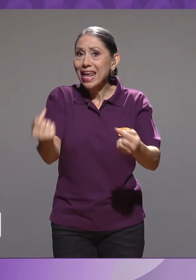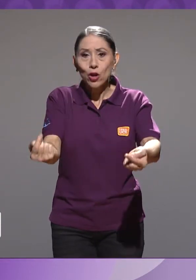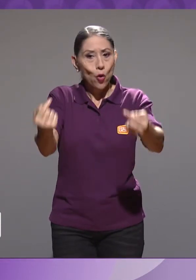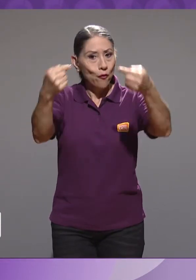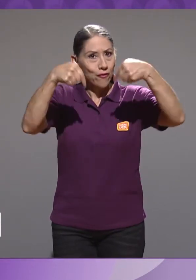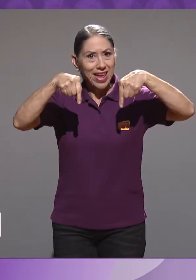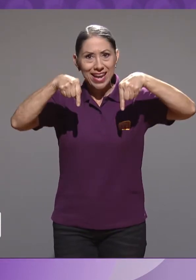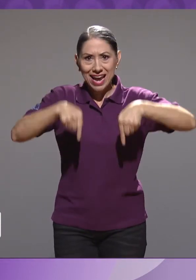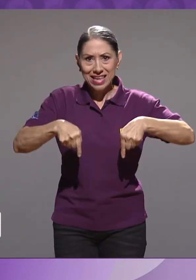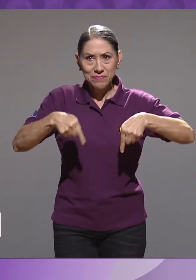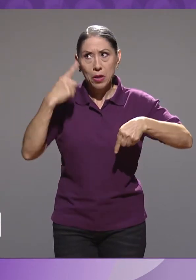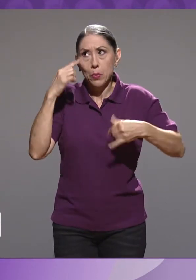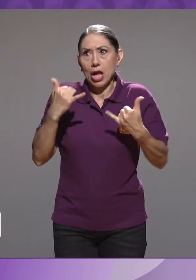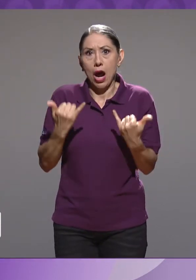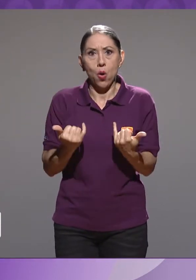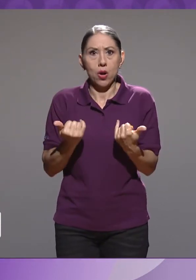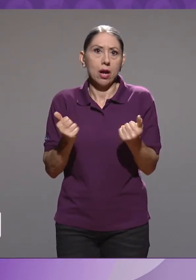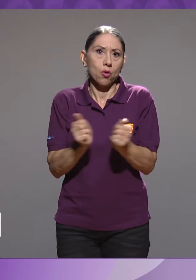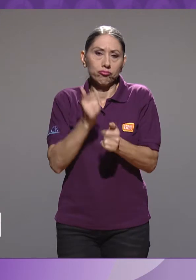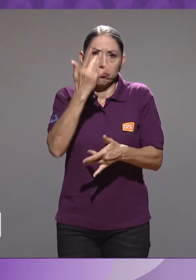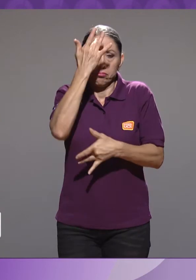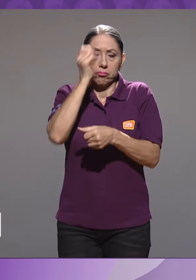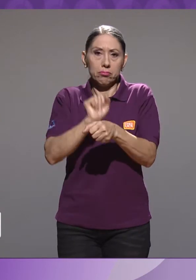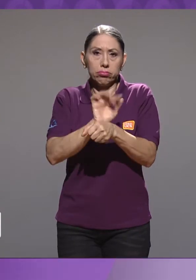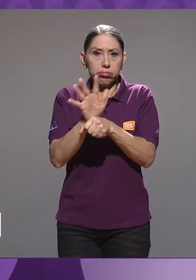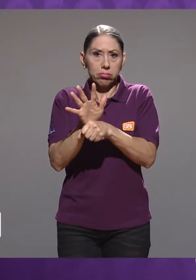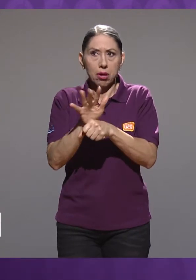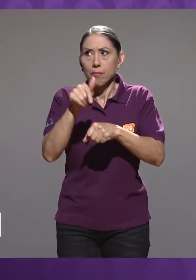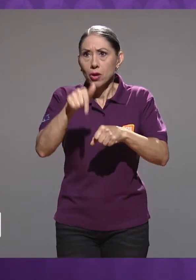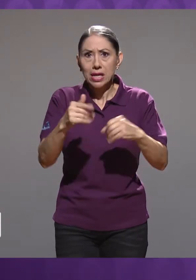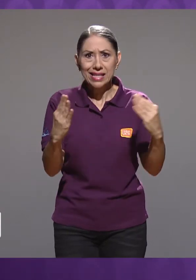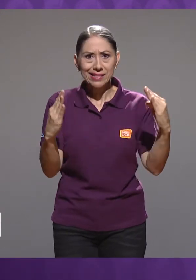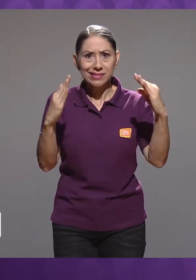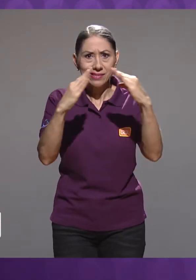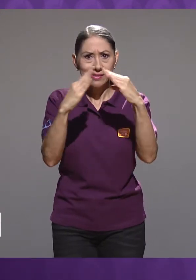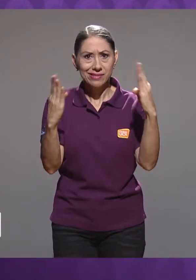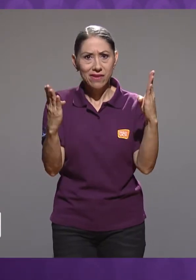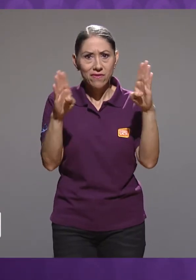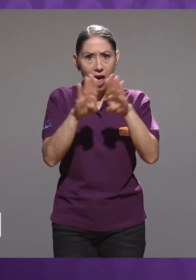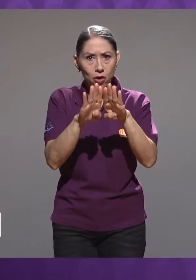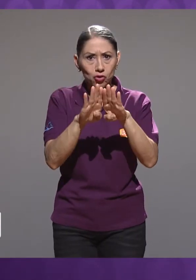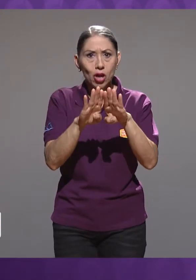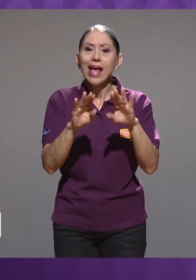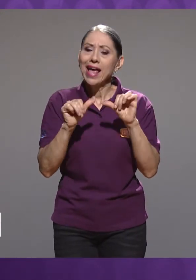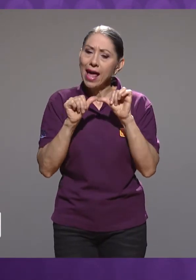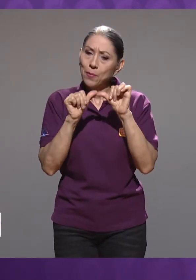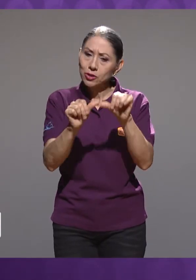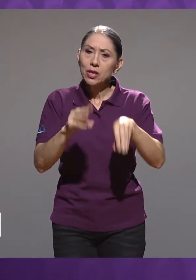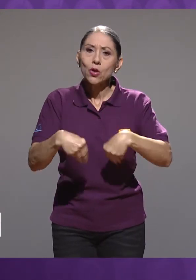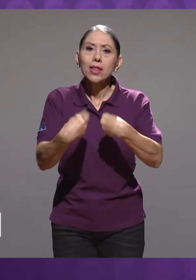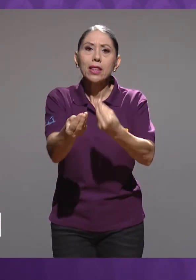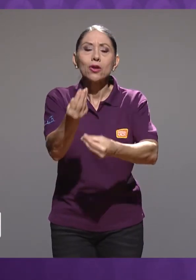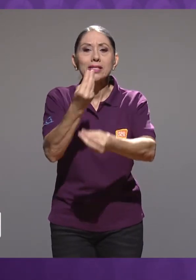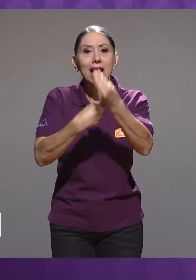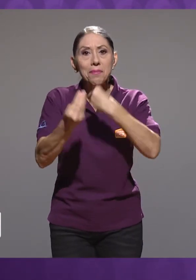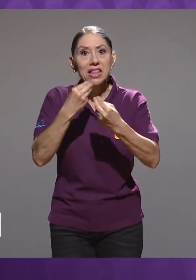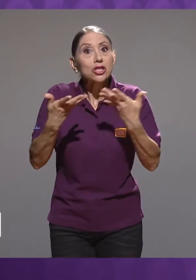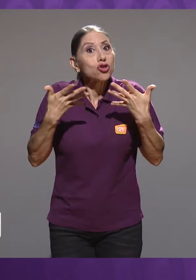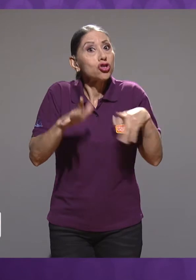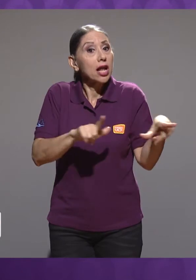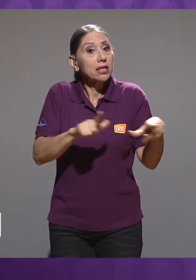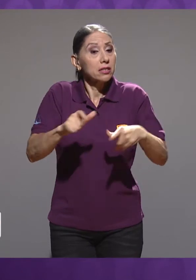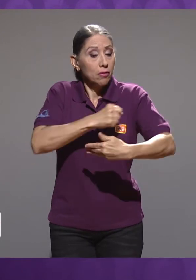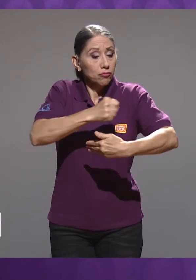a los centros diurnos por el tema de la pandemia, porque estos están cerrados, han seguido recibiendo alimentación, sea